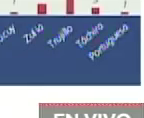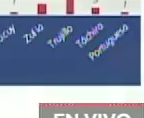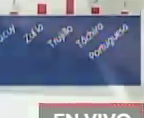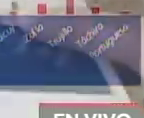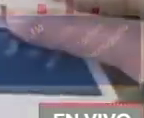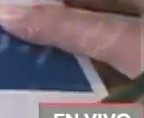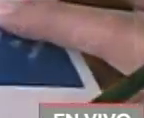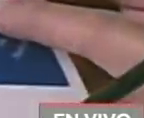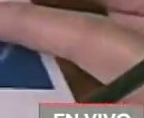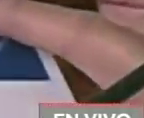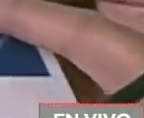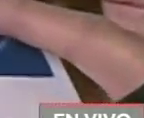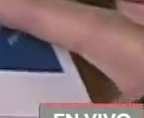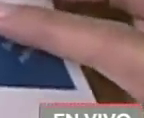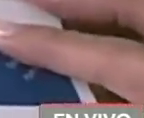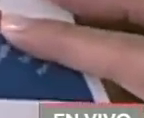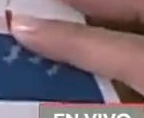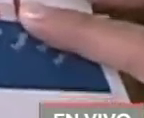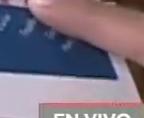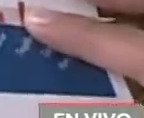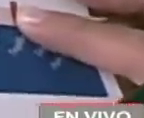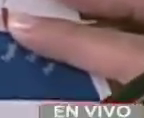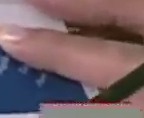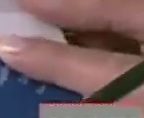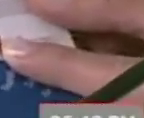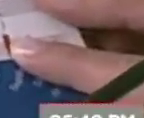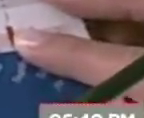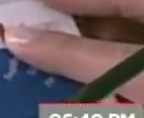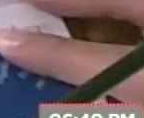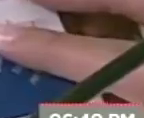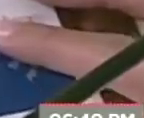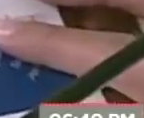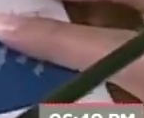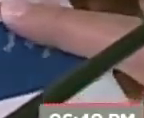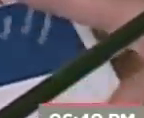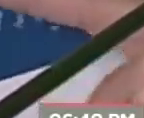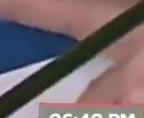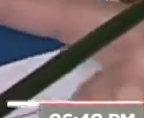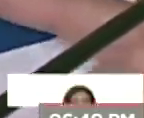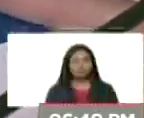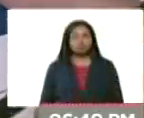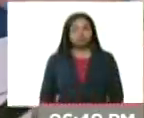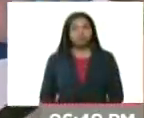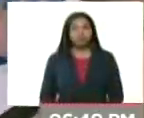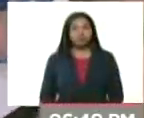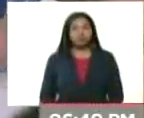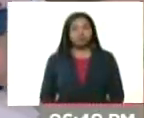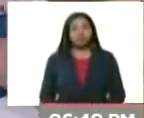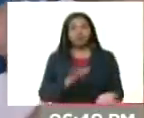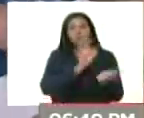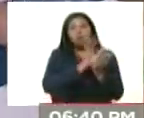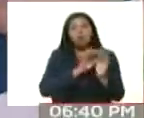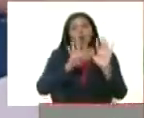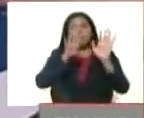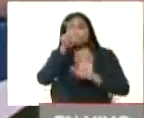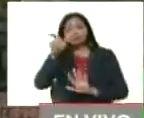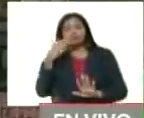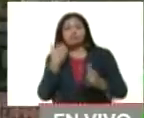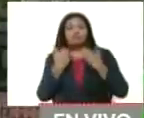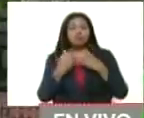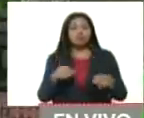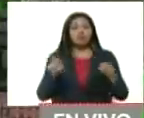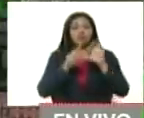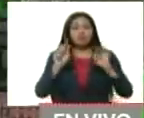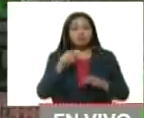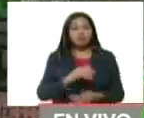fue casi exclusivamente un foco intrafamiliar. Nueva Esparta, 9 casos. Igual, el foco